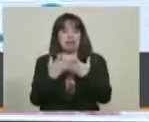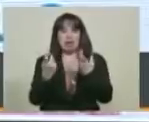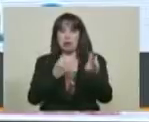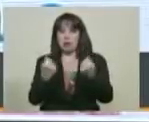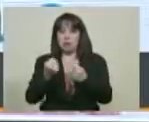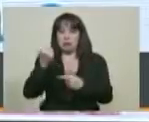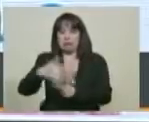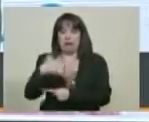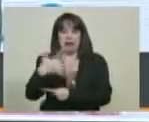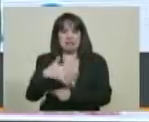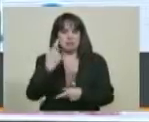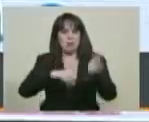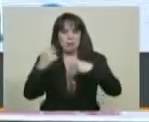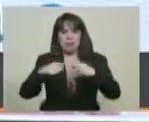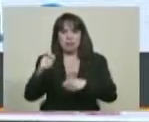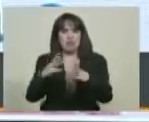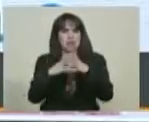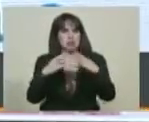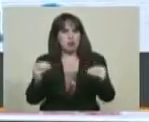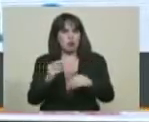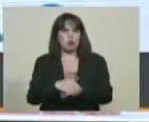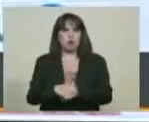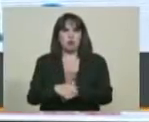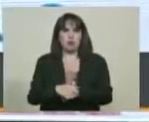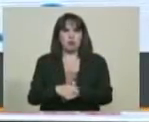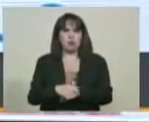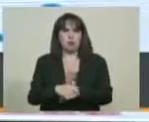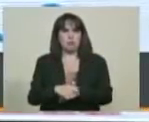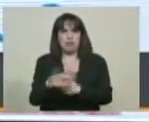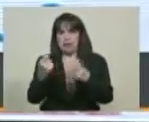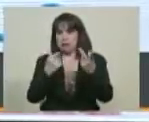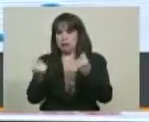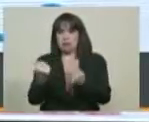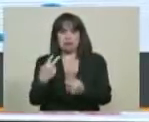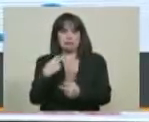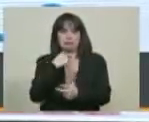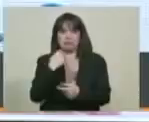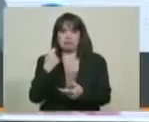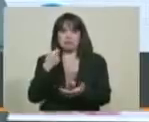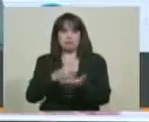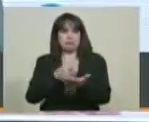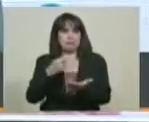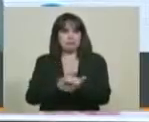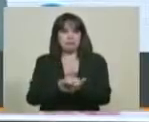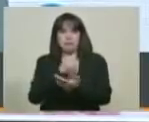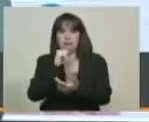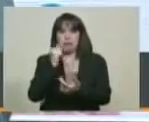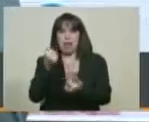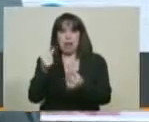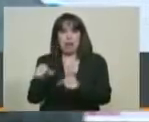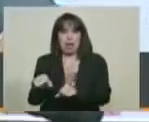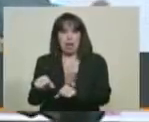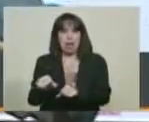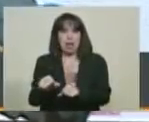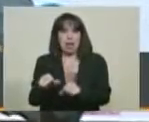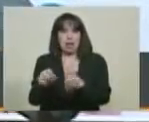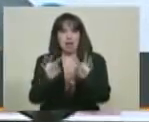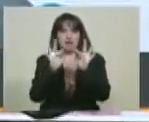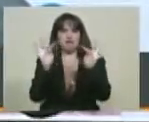especulación, en el parasitismo, en la economía criminal, en que se ha basado el modelo económico